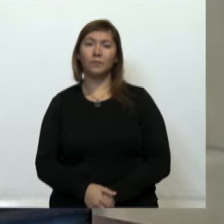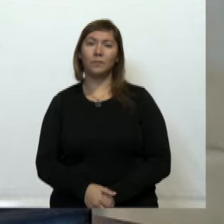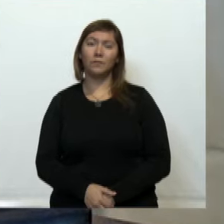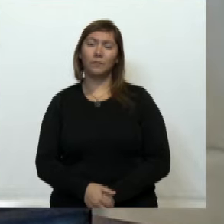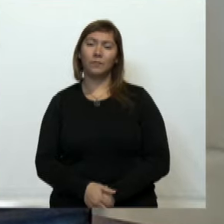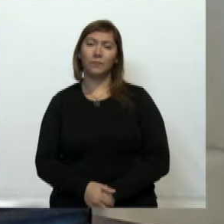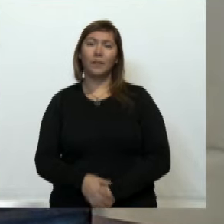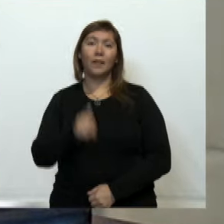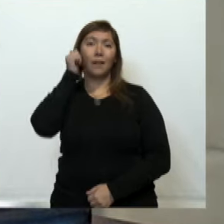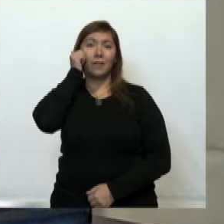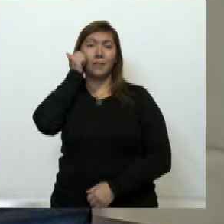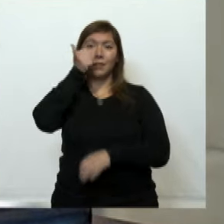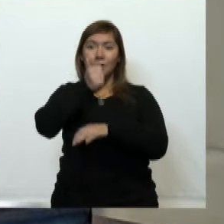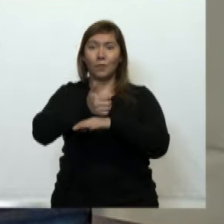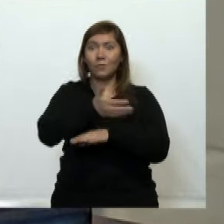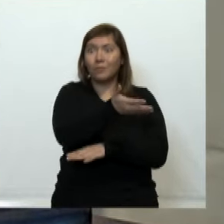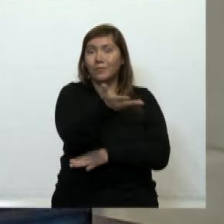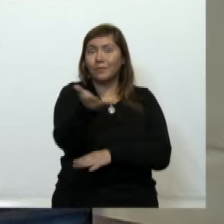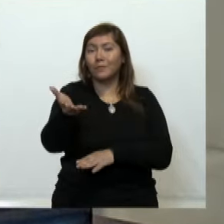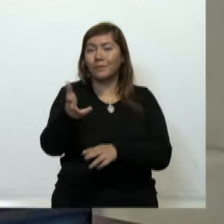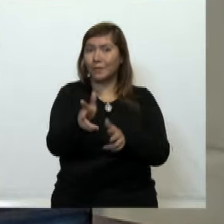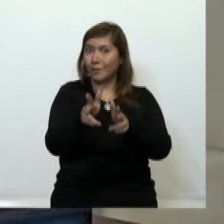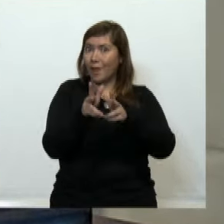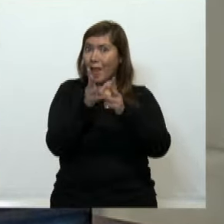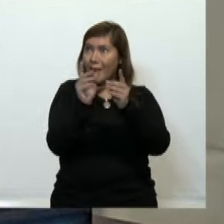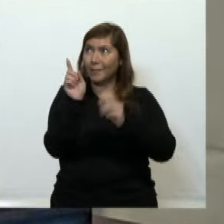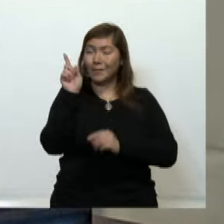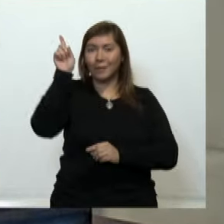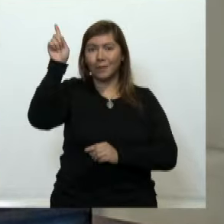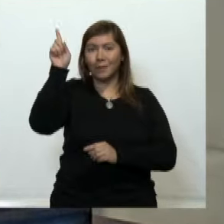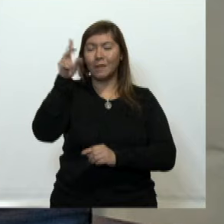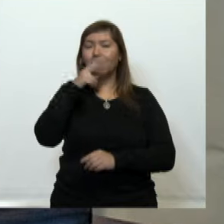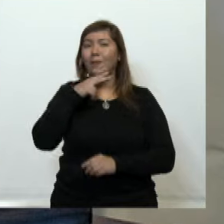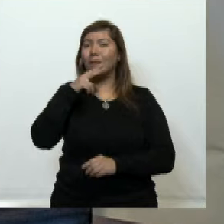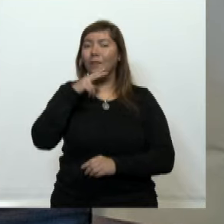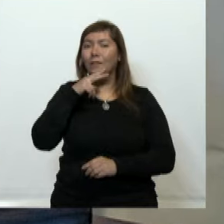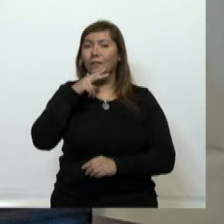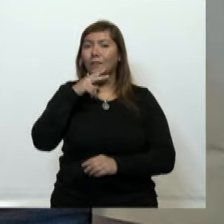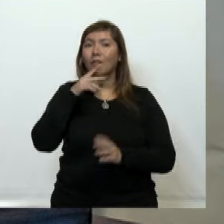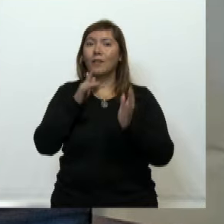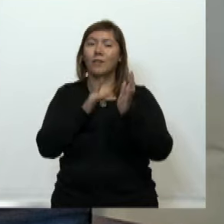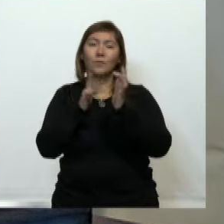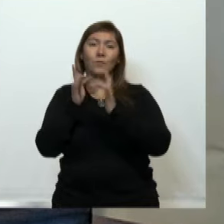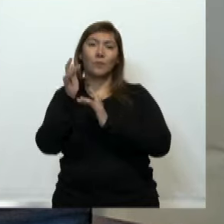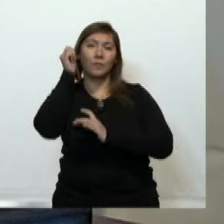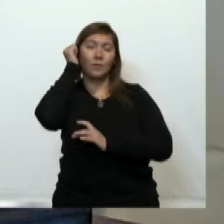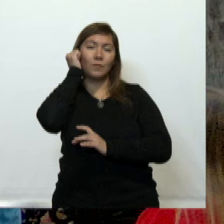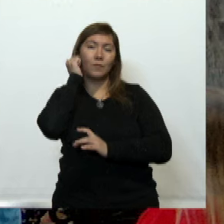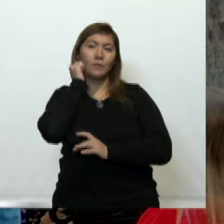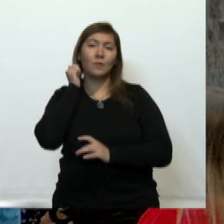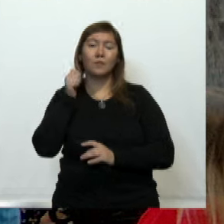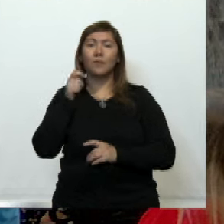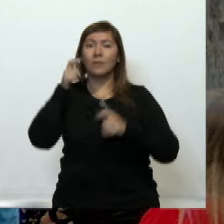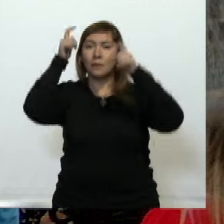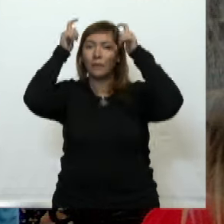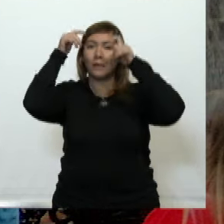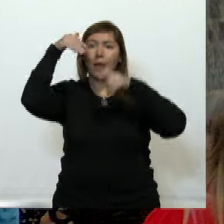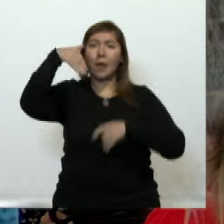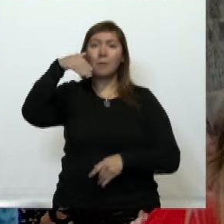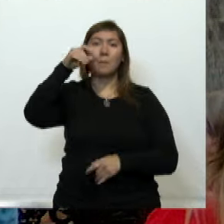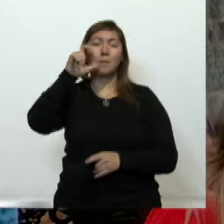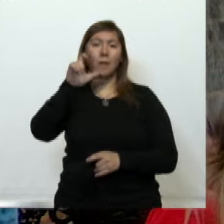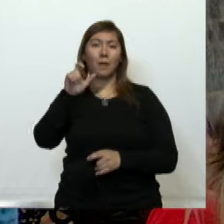El Señor esté con ustedes. Con tu espíritu. Evangelio de nuestro Señor Jesucristo según San Marcos. Gloria